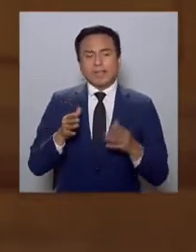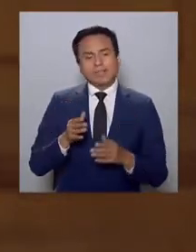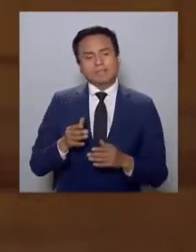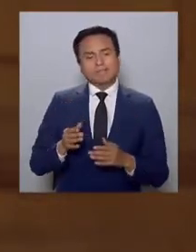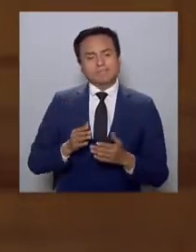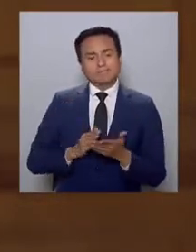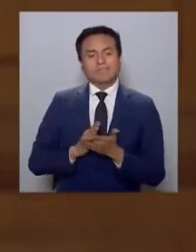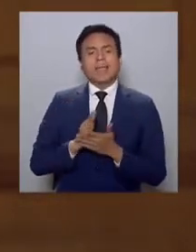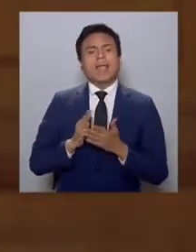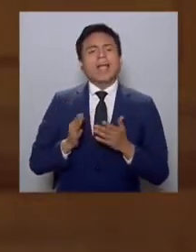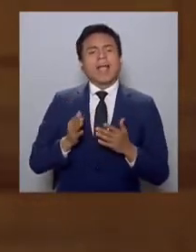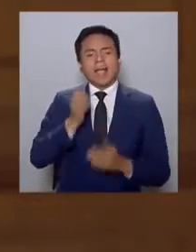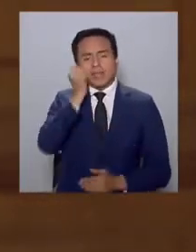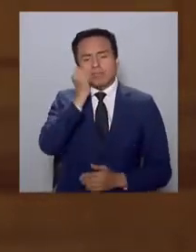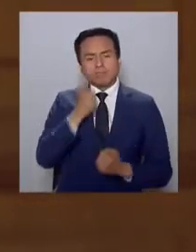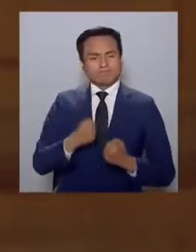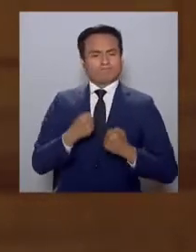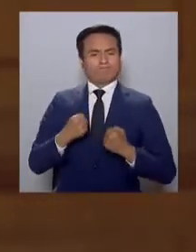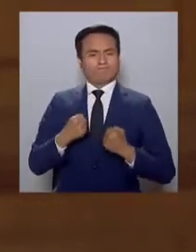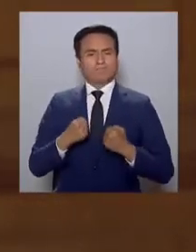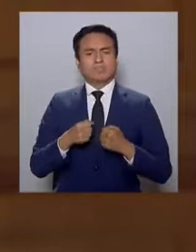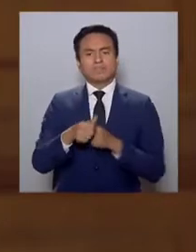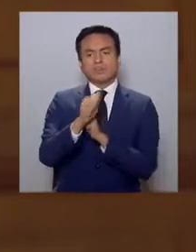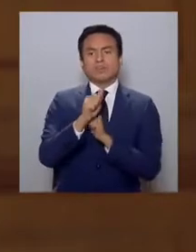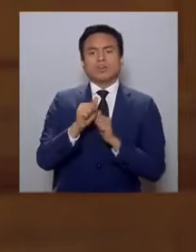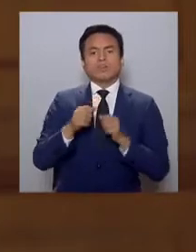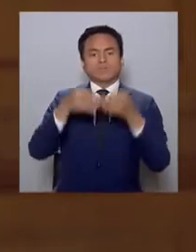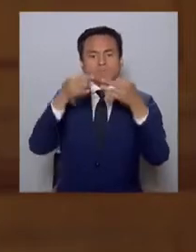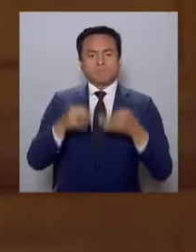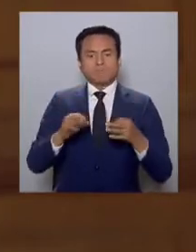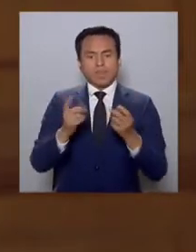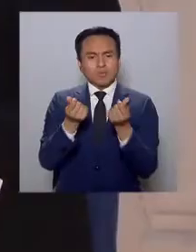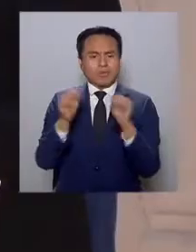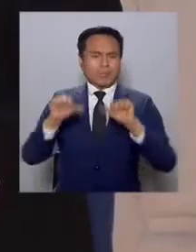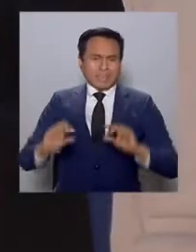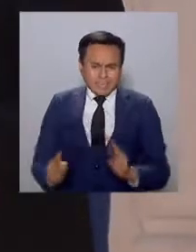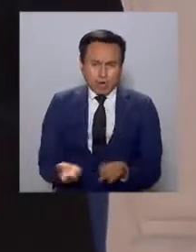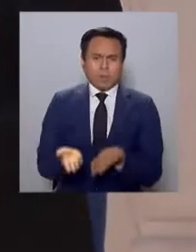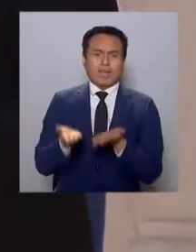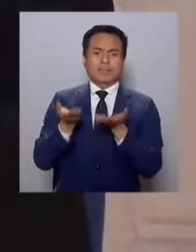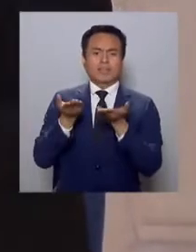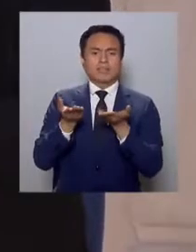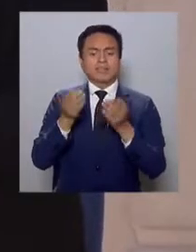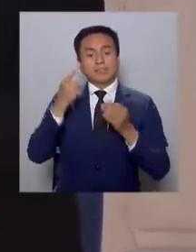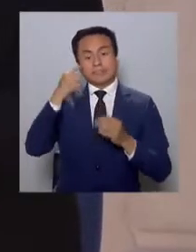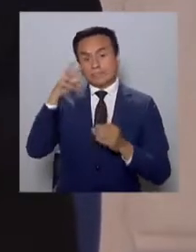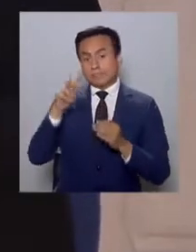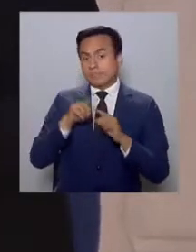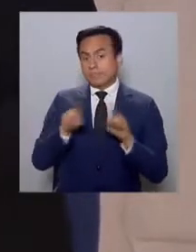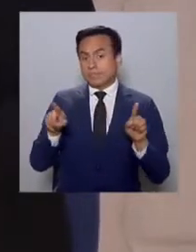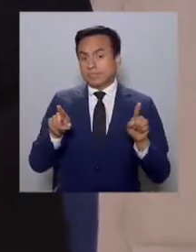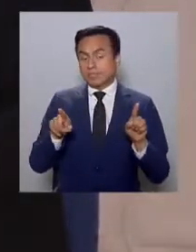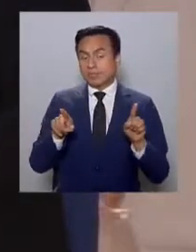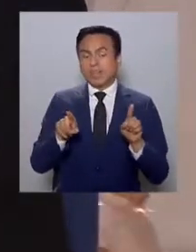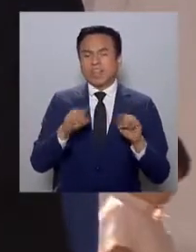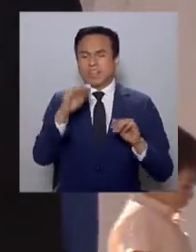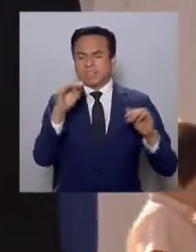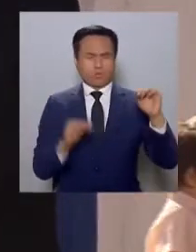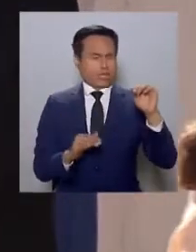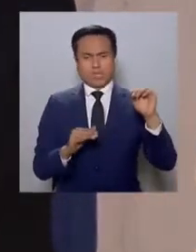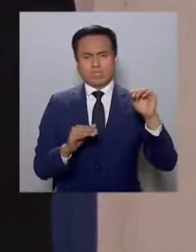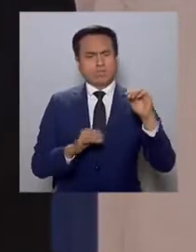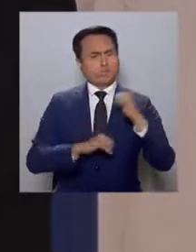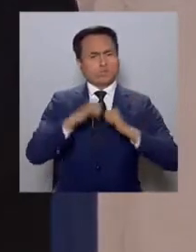cariño y energía el desafío de consolidar la recuperación de nuestra economía sin reproducir sus